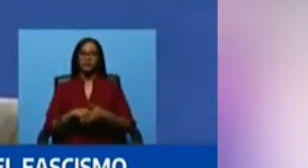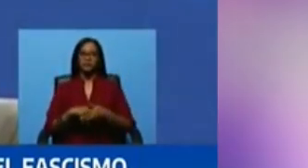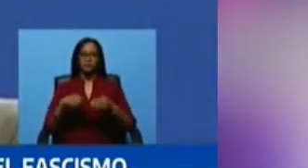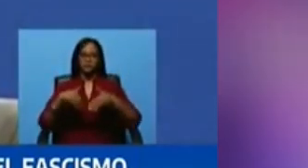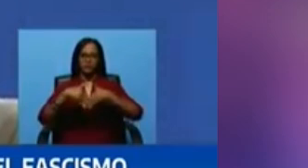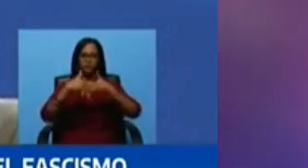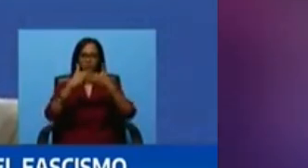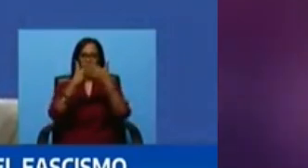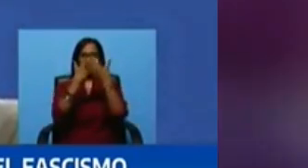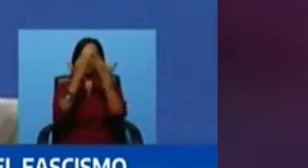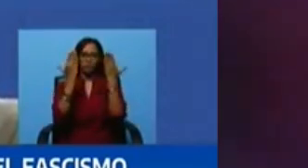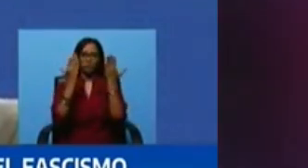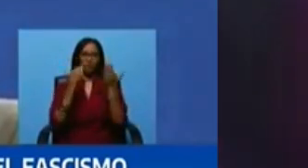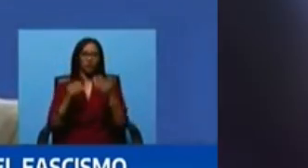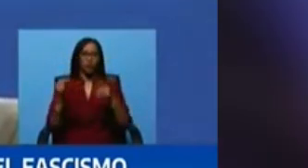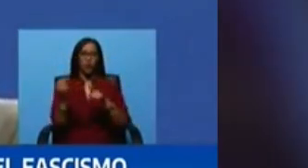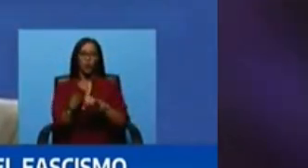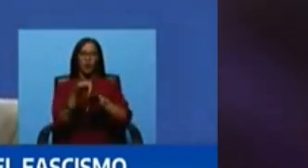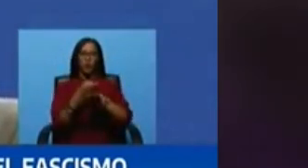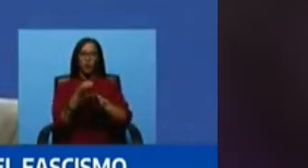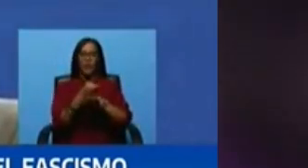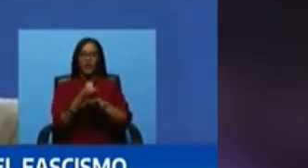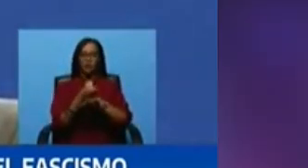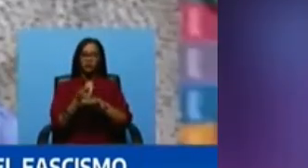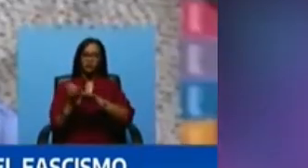golpe, fue derrocado